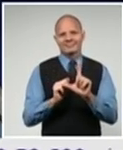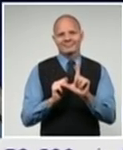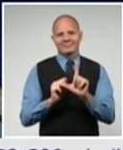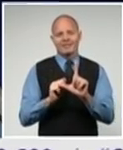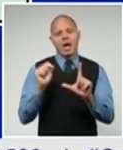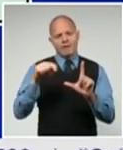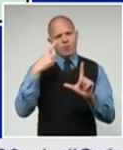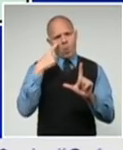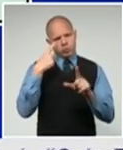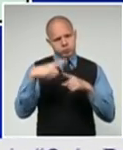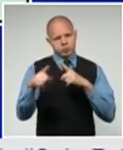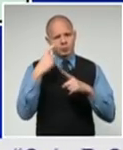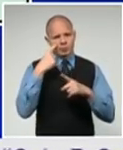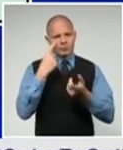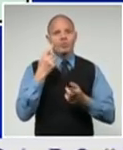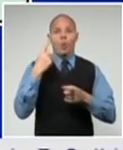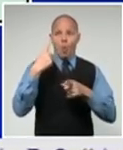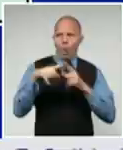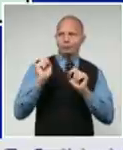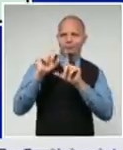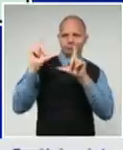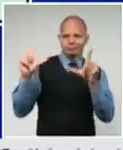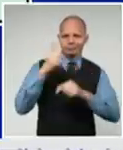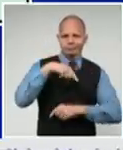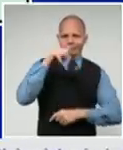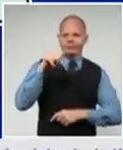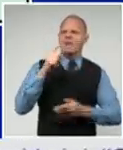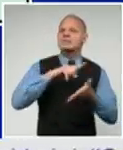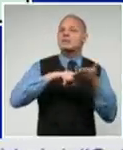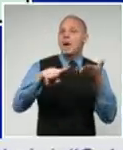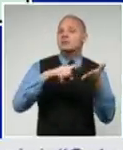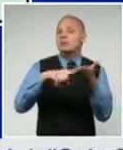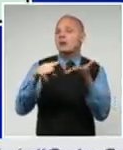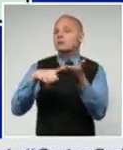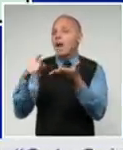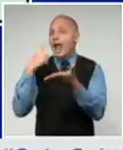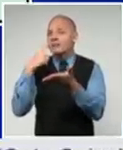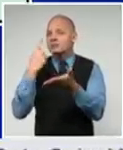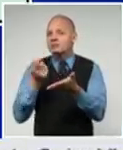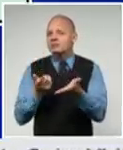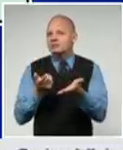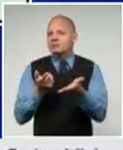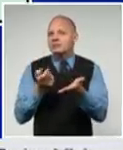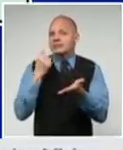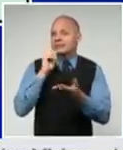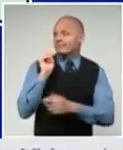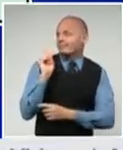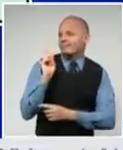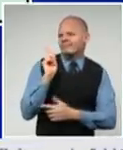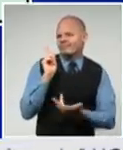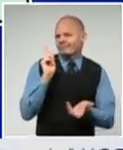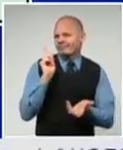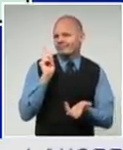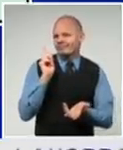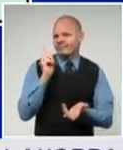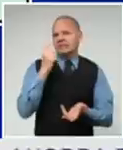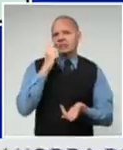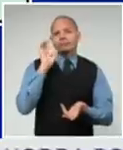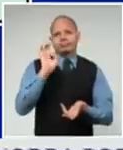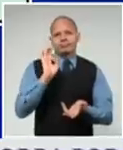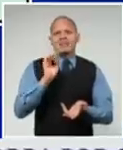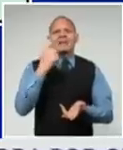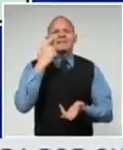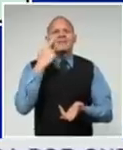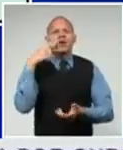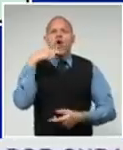la estimación de los casos activos por semana, ahí está, gracias. Se ve como las bolitas